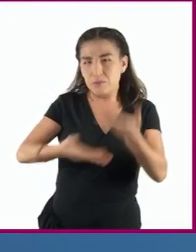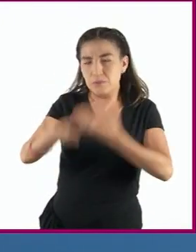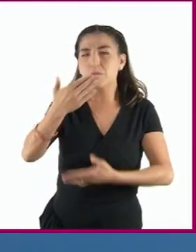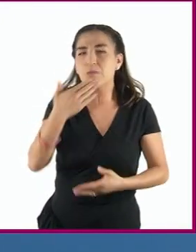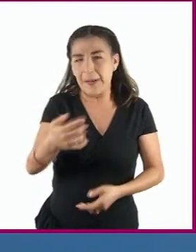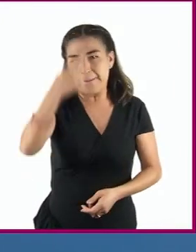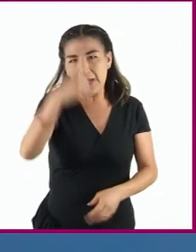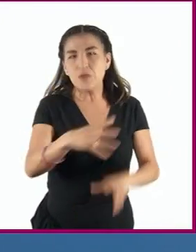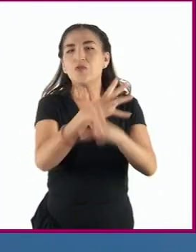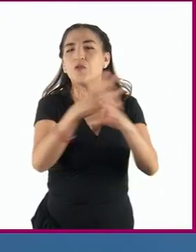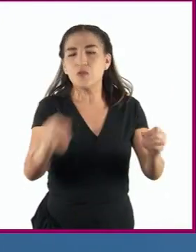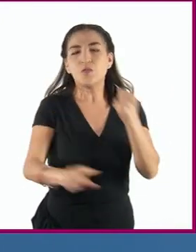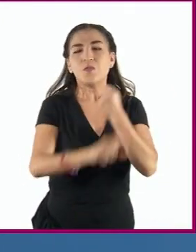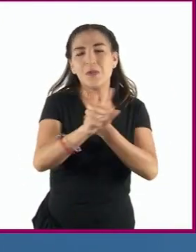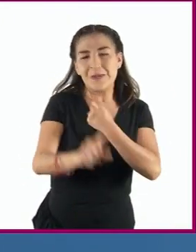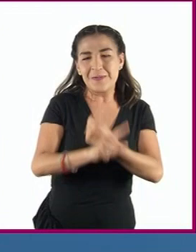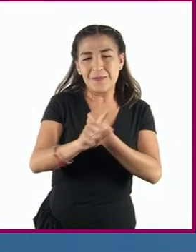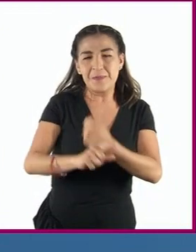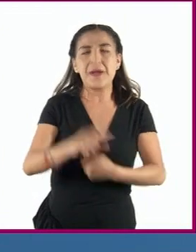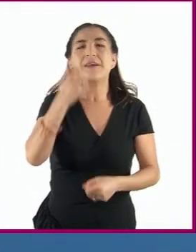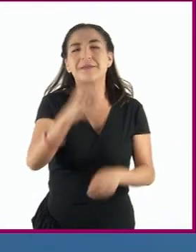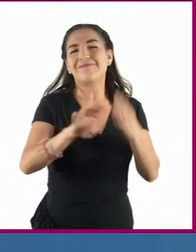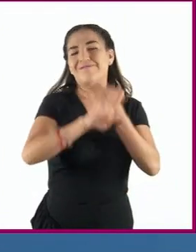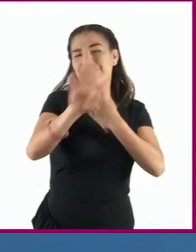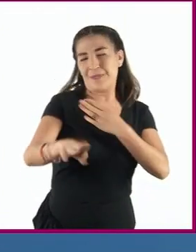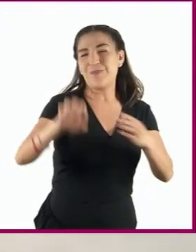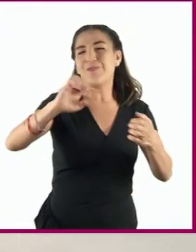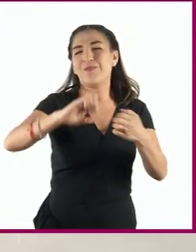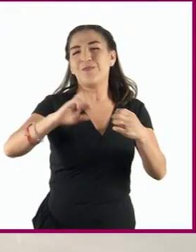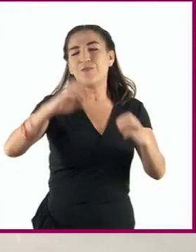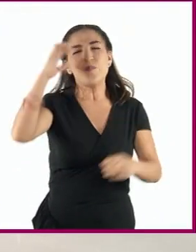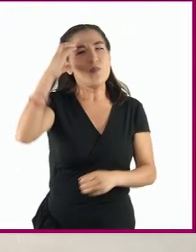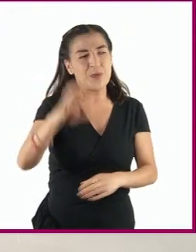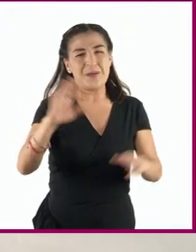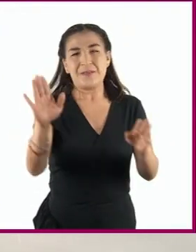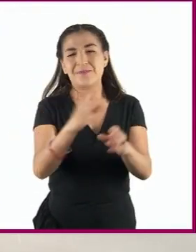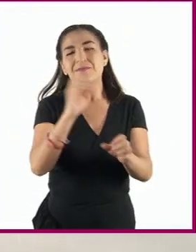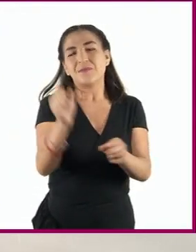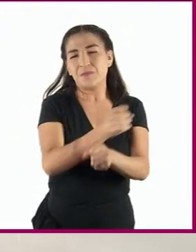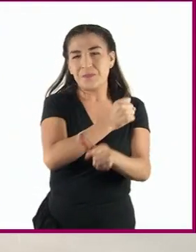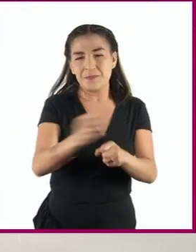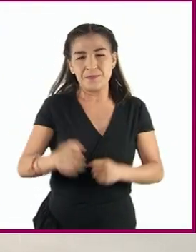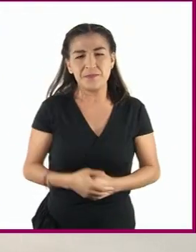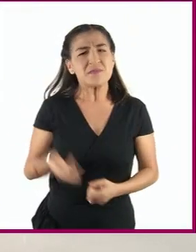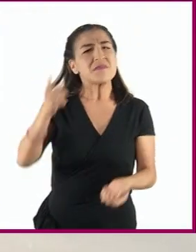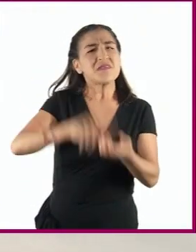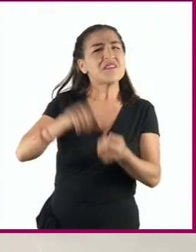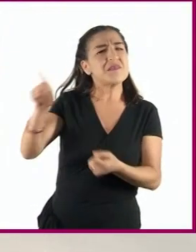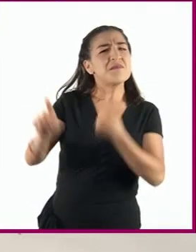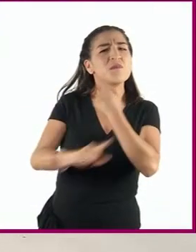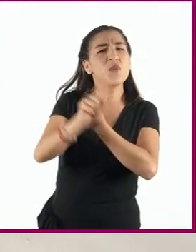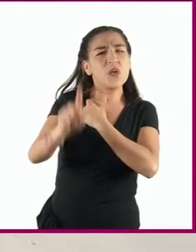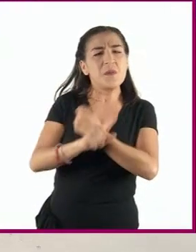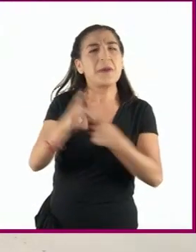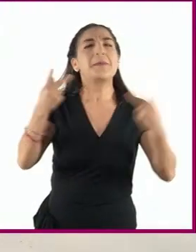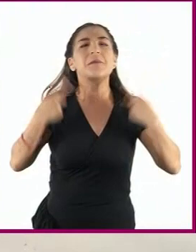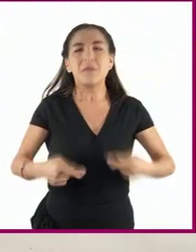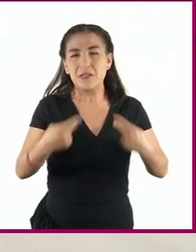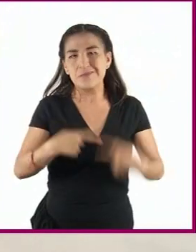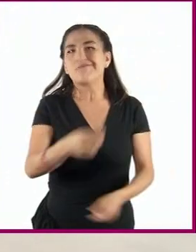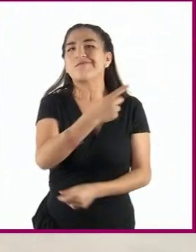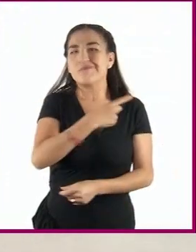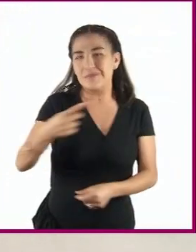la resolución de conflictos y para evitar la violencia. En los conflictos, las personas